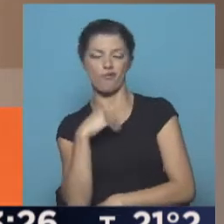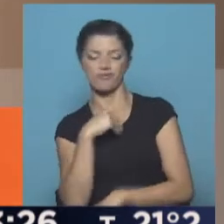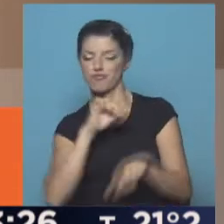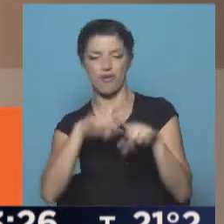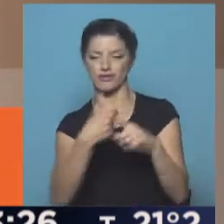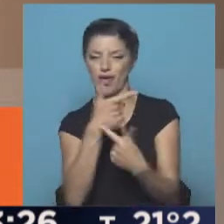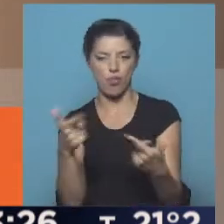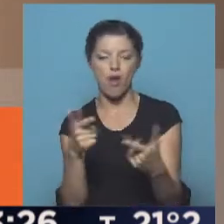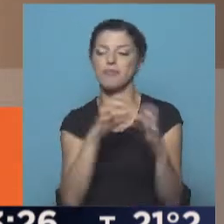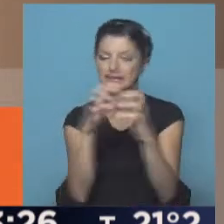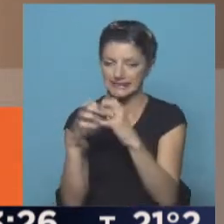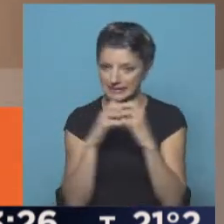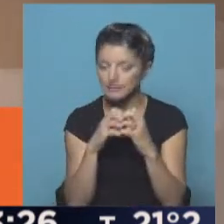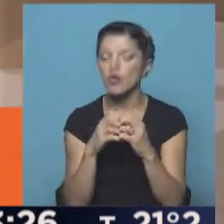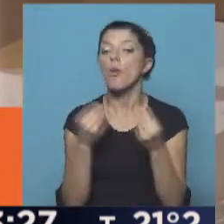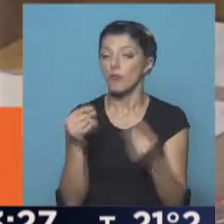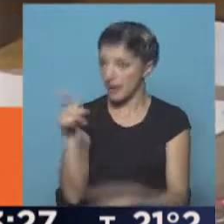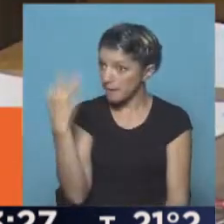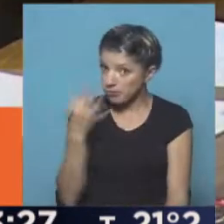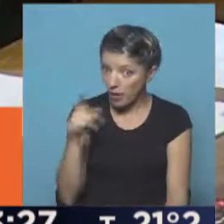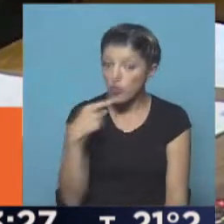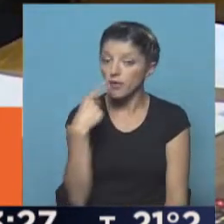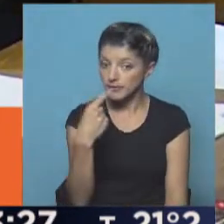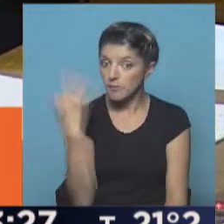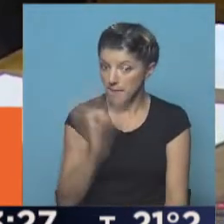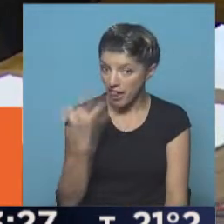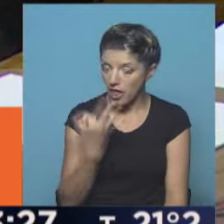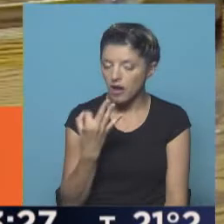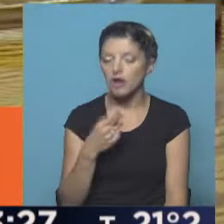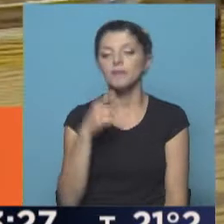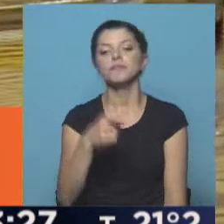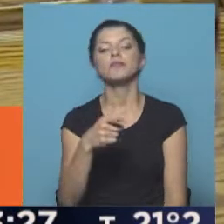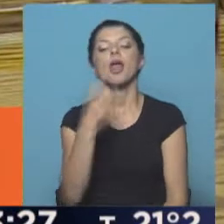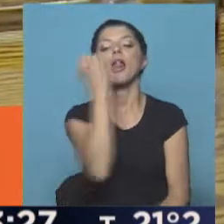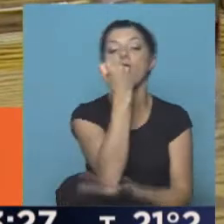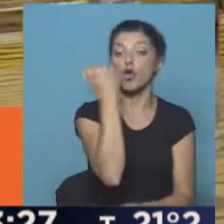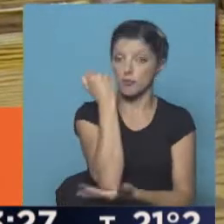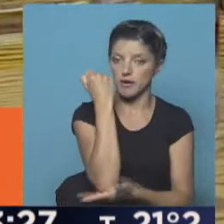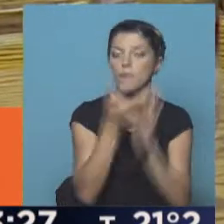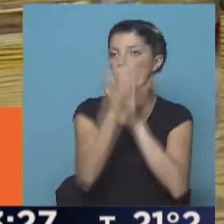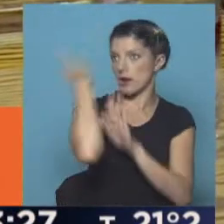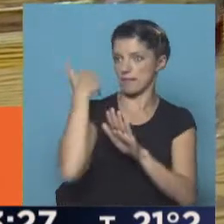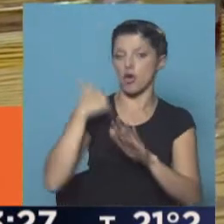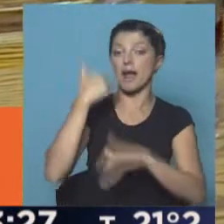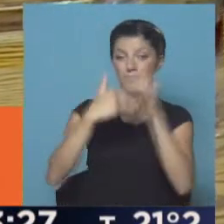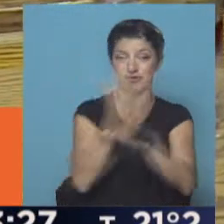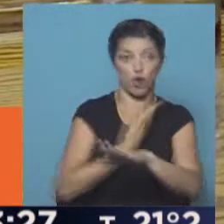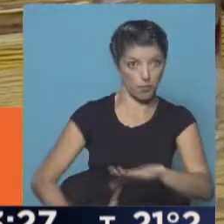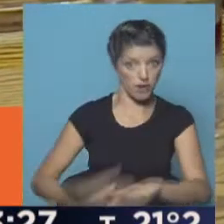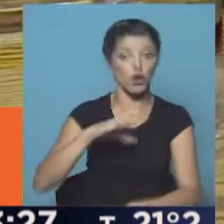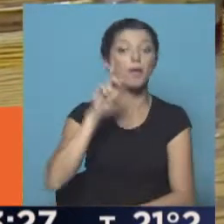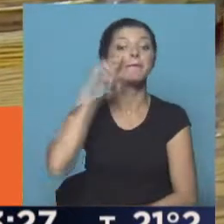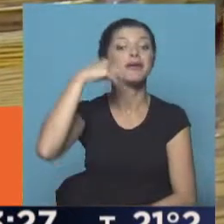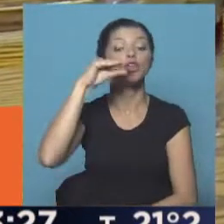que lo que decís es tan cierto que hubo hasta una continuidad económica entre lo que fue el proceso de la dictadura de Pinochet y una